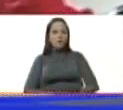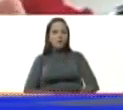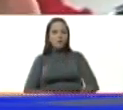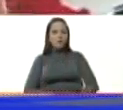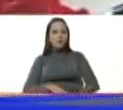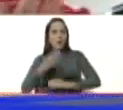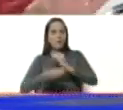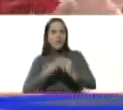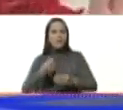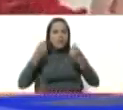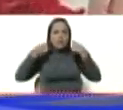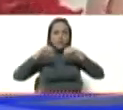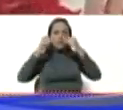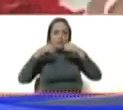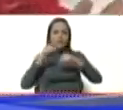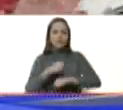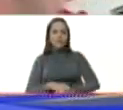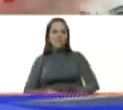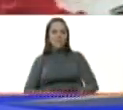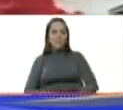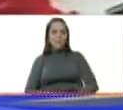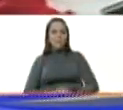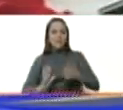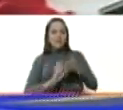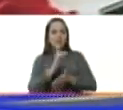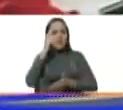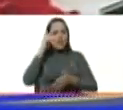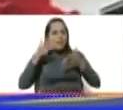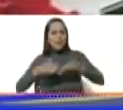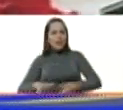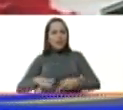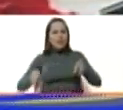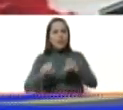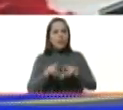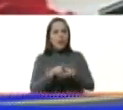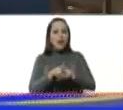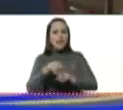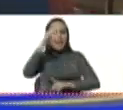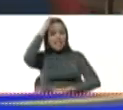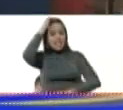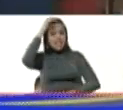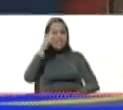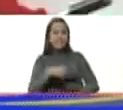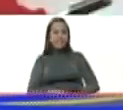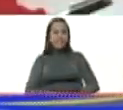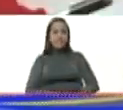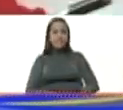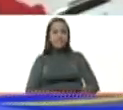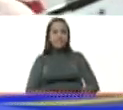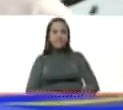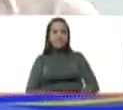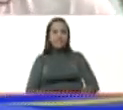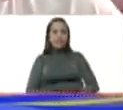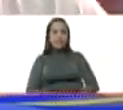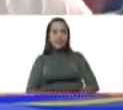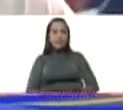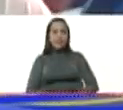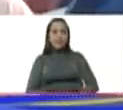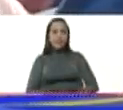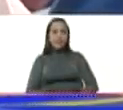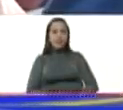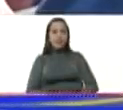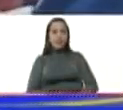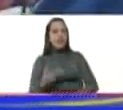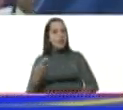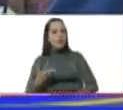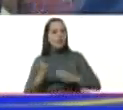ahora un ejercicio icónico del día de parto, que es la gallinita. ¿Cómo se llama? ¿Cólico? La gallinito. Es un ícono del Plan Nacional de